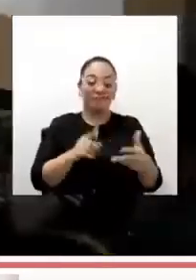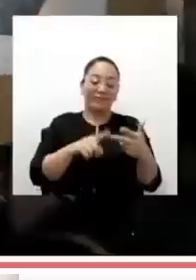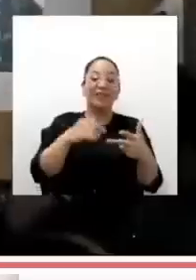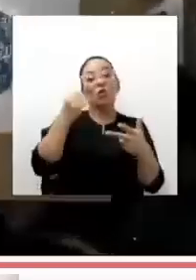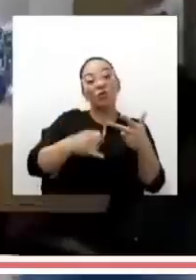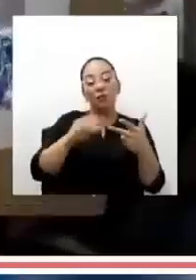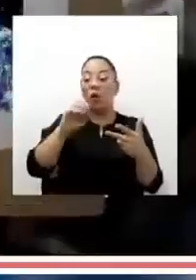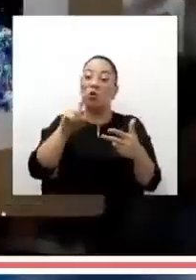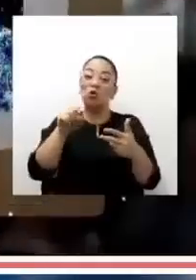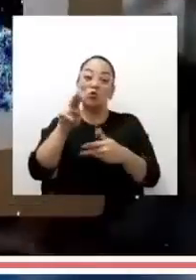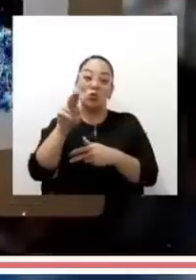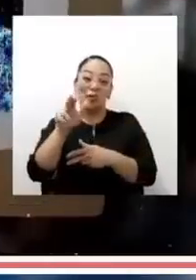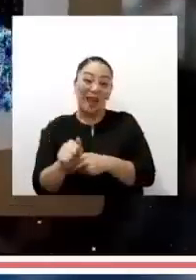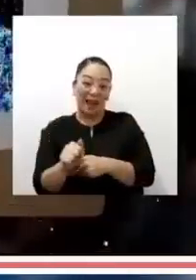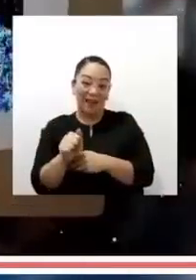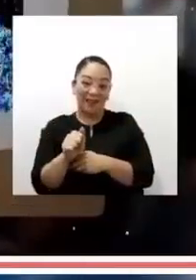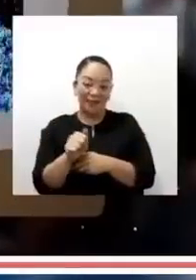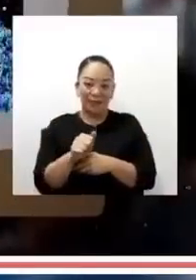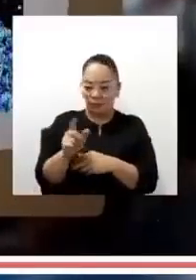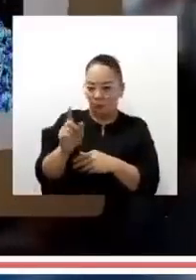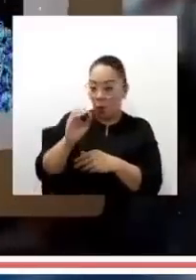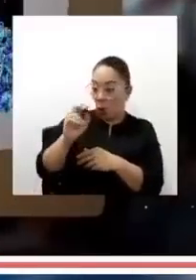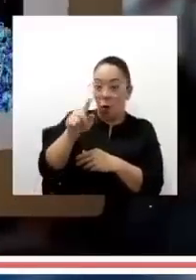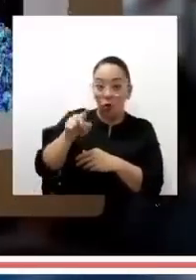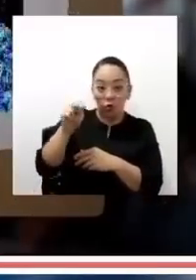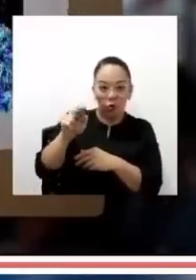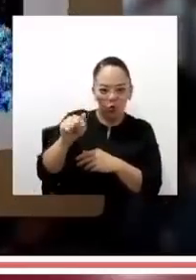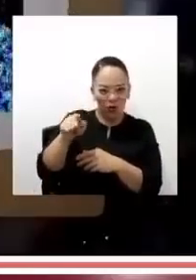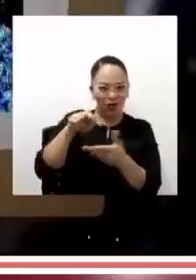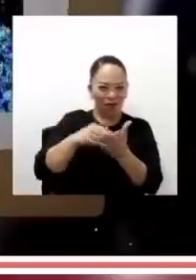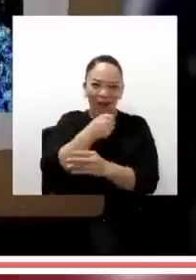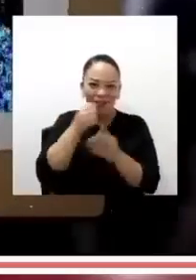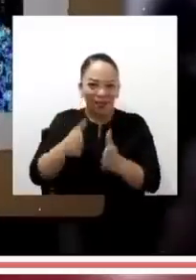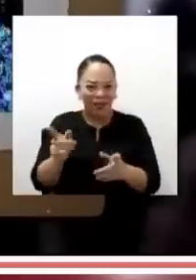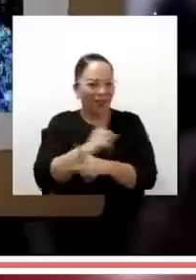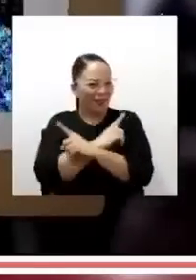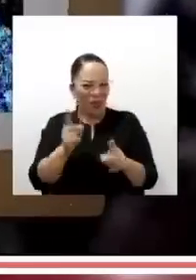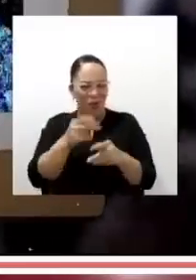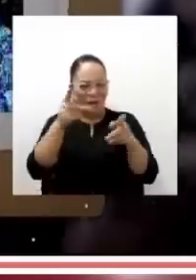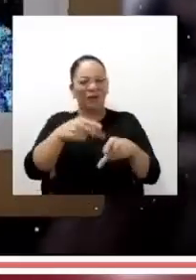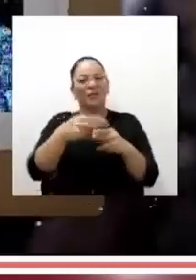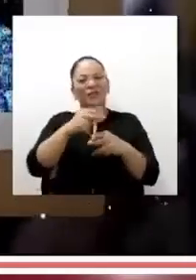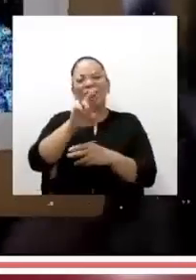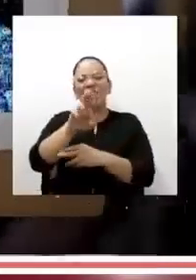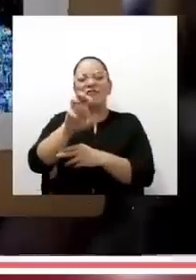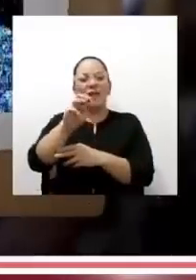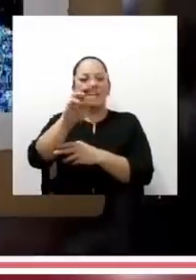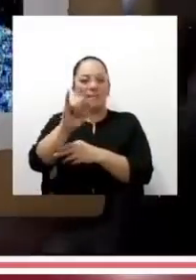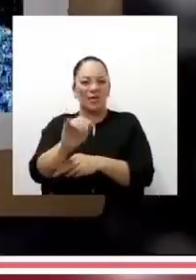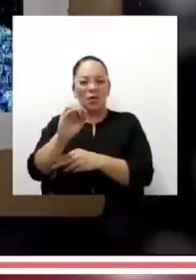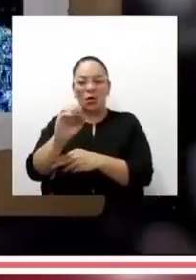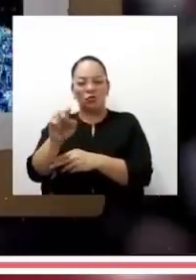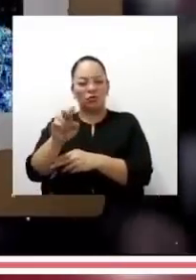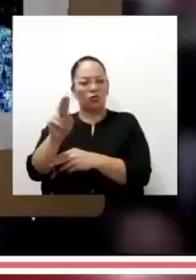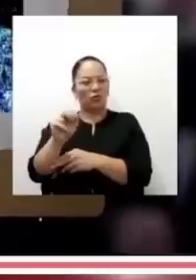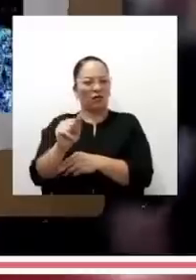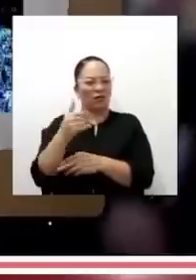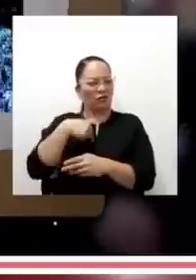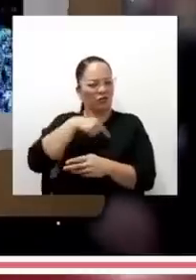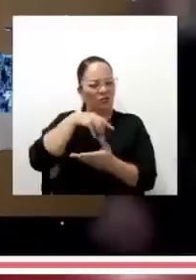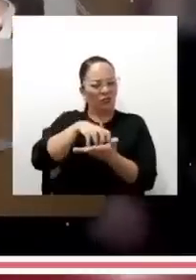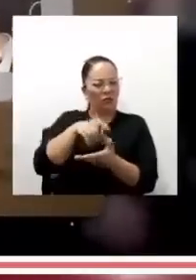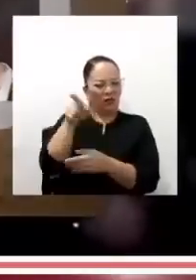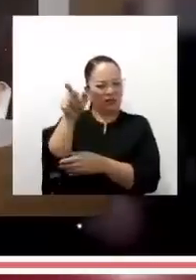Ozuna. Y no precisamente el cantante. Alguien identificado como Reni Ozuna, de quien tenemos serias dudas sobre si